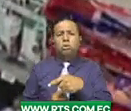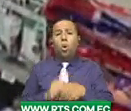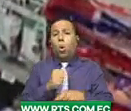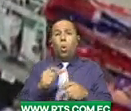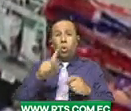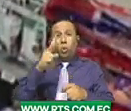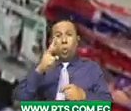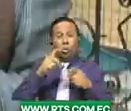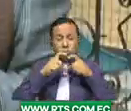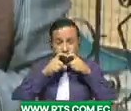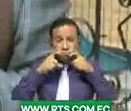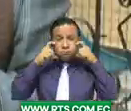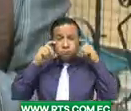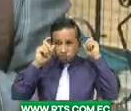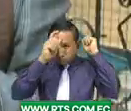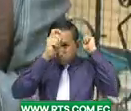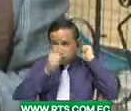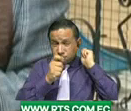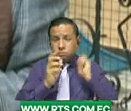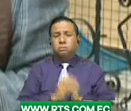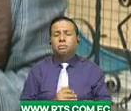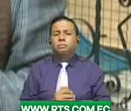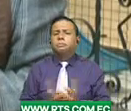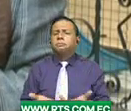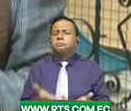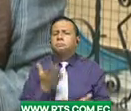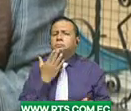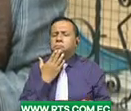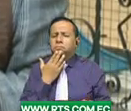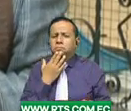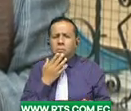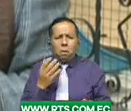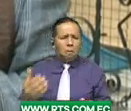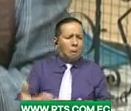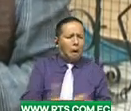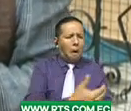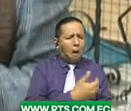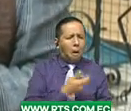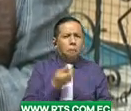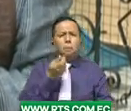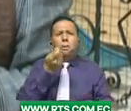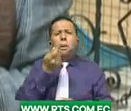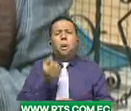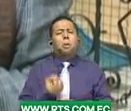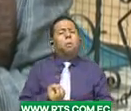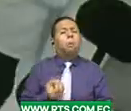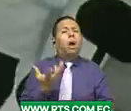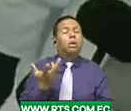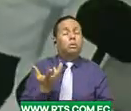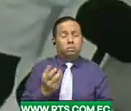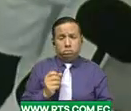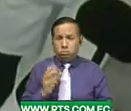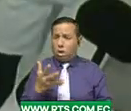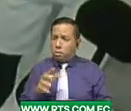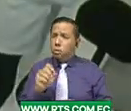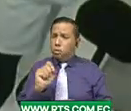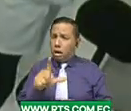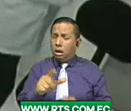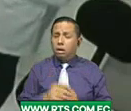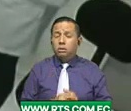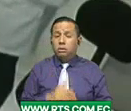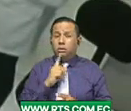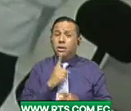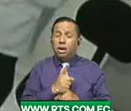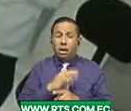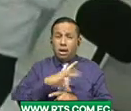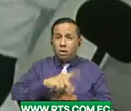tapabocas y capuchas. Y no sé exactamente a cuánto asume el monto, pero sí es considerable. Eso sí, como en toda acción